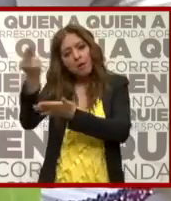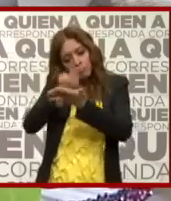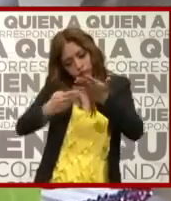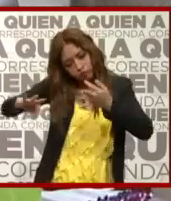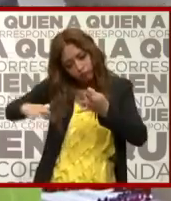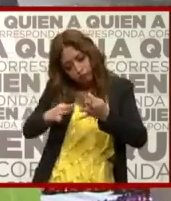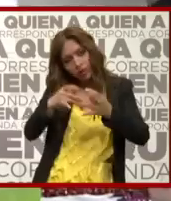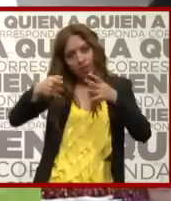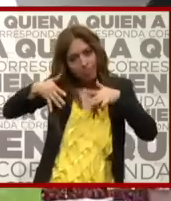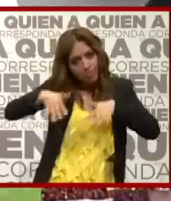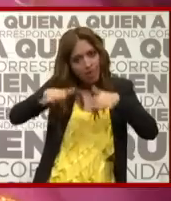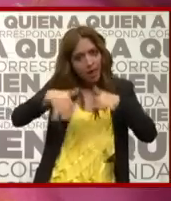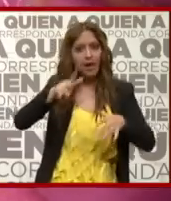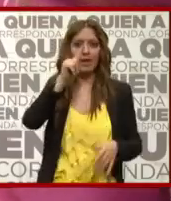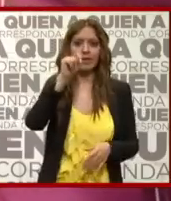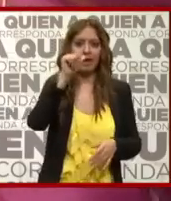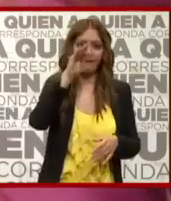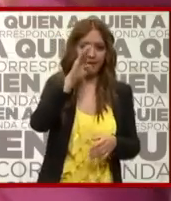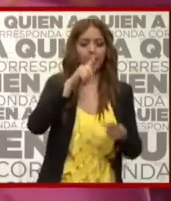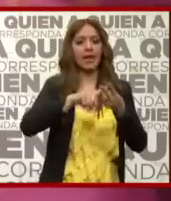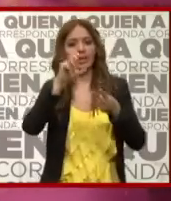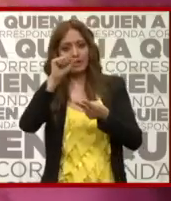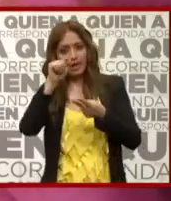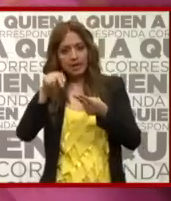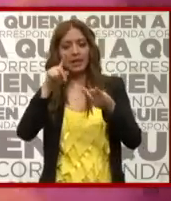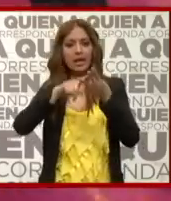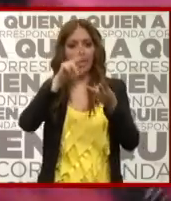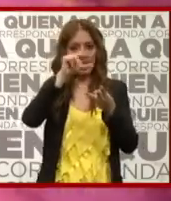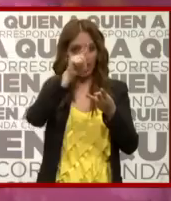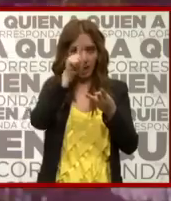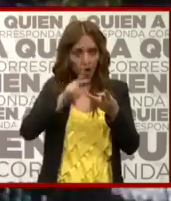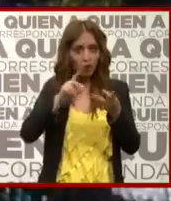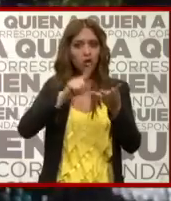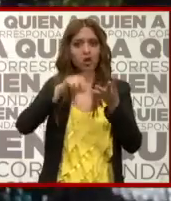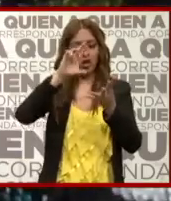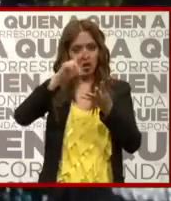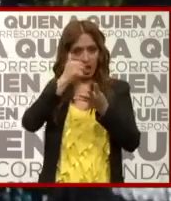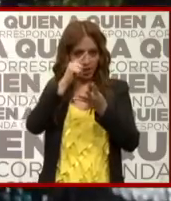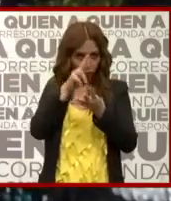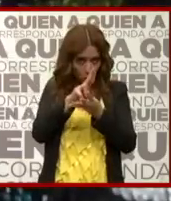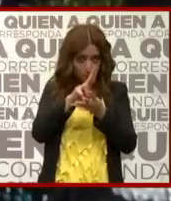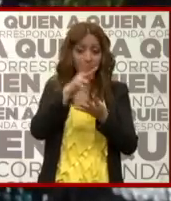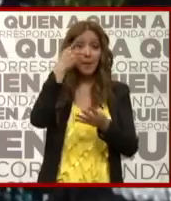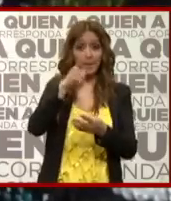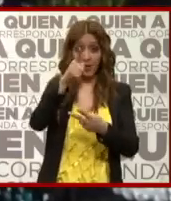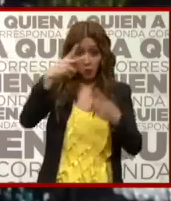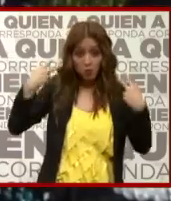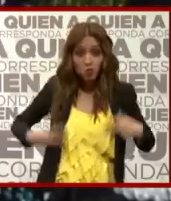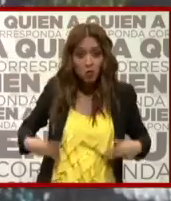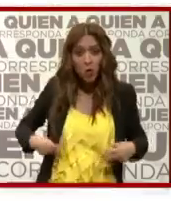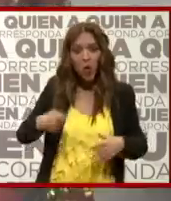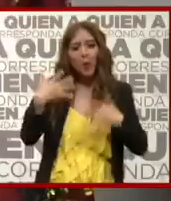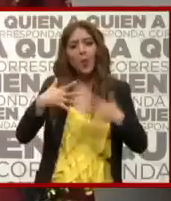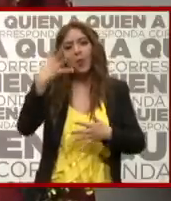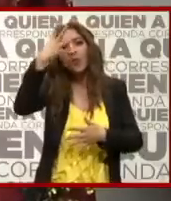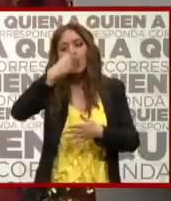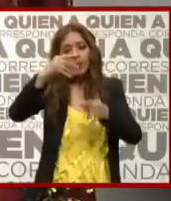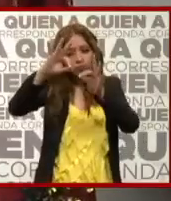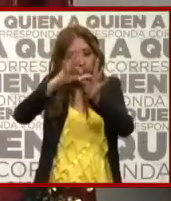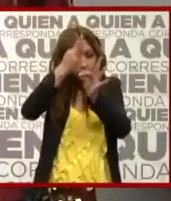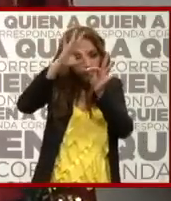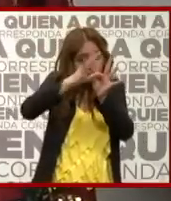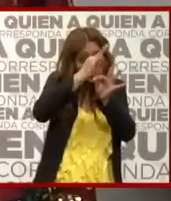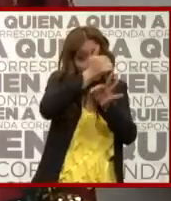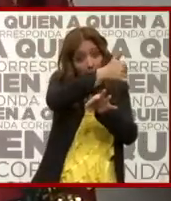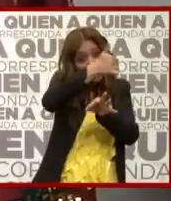de las telas. Usamos tafetas, satines, rasos, chantús. Lo maravilloso de estos trajes son los diseños. Cada uno de